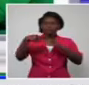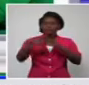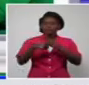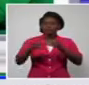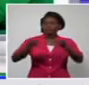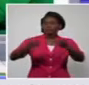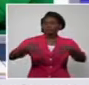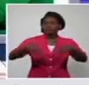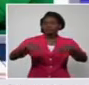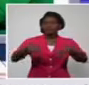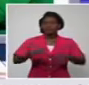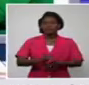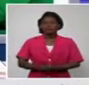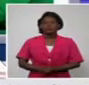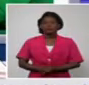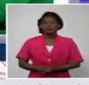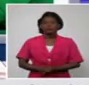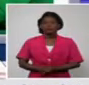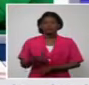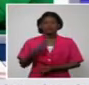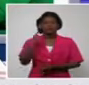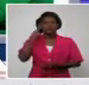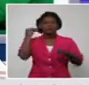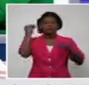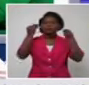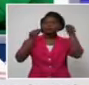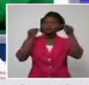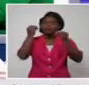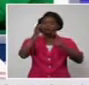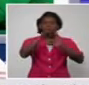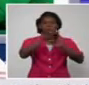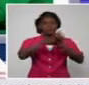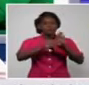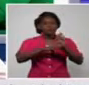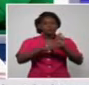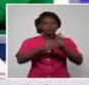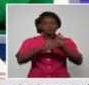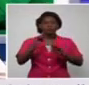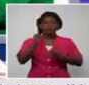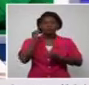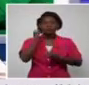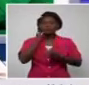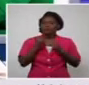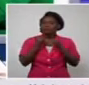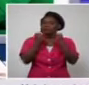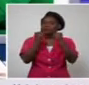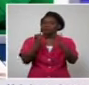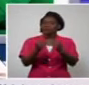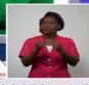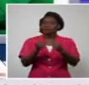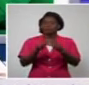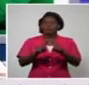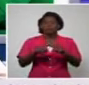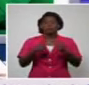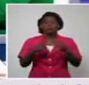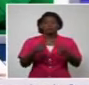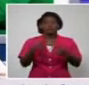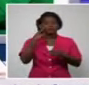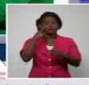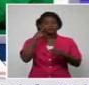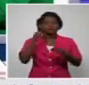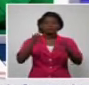No es modificar el protocolo, es realmente hacerlos más intensivos desde el punto de vista de